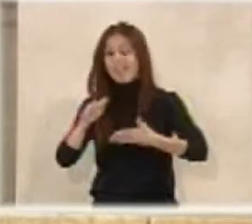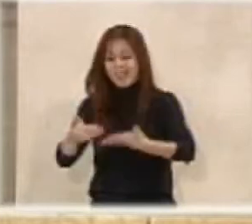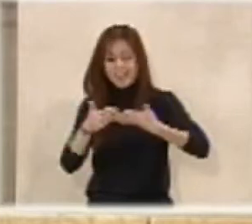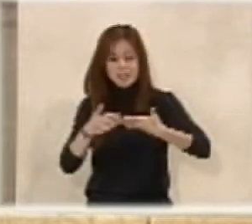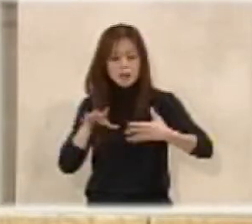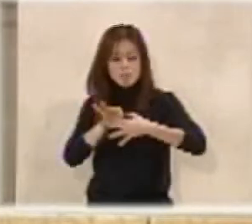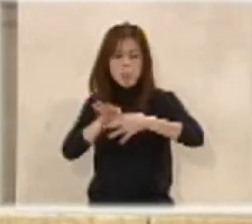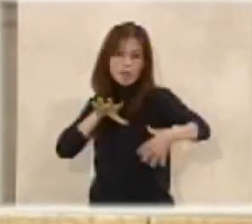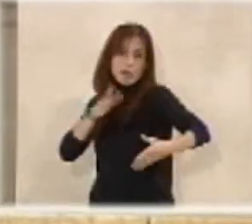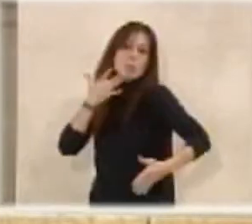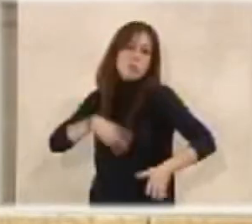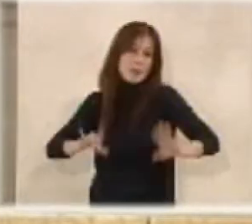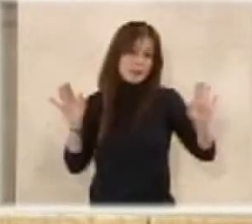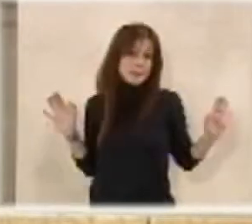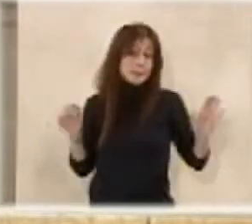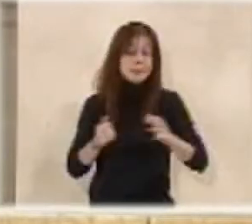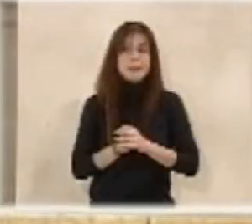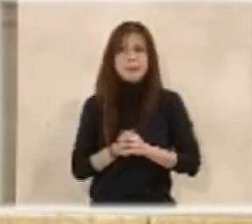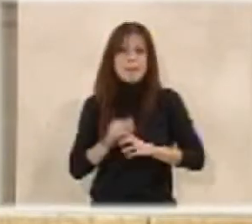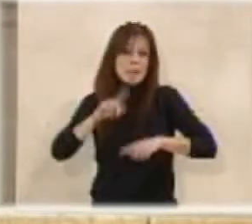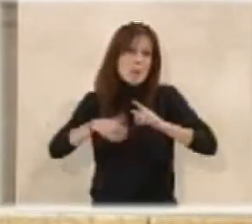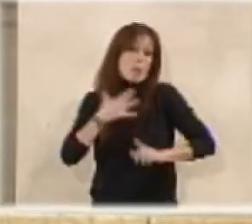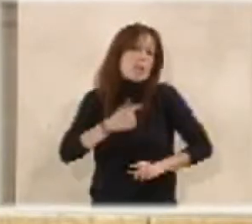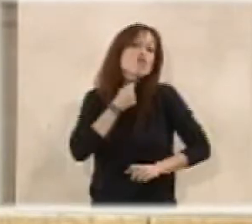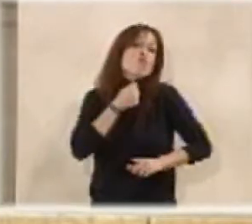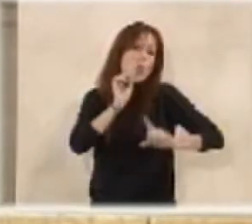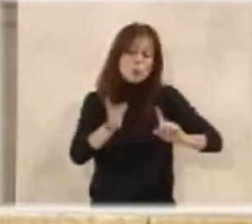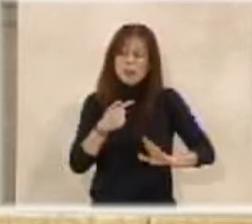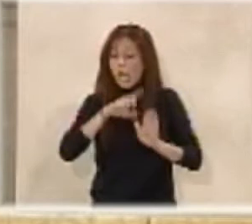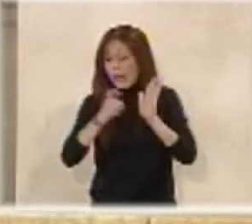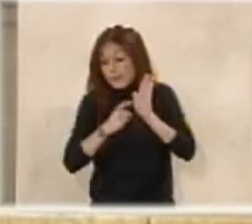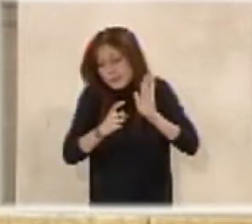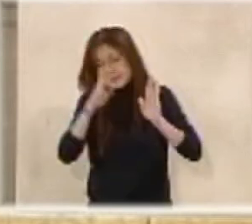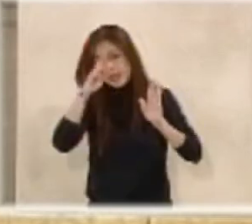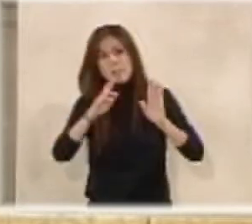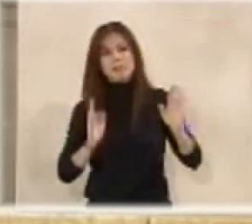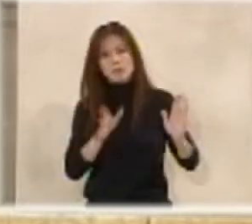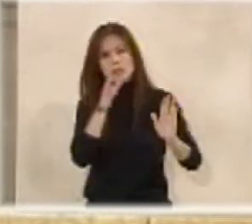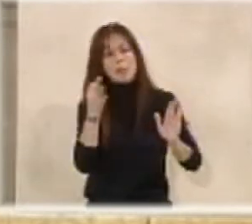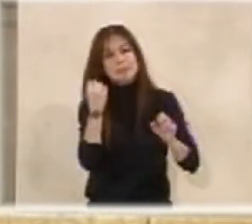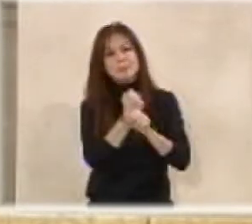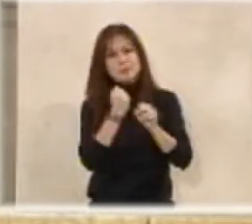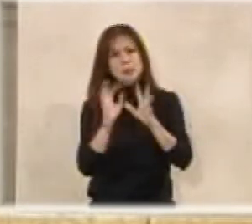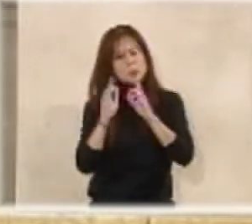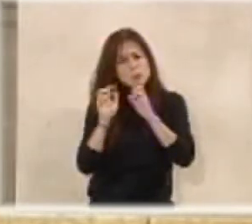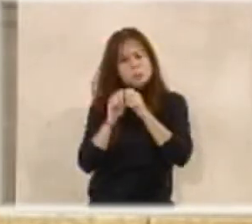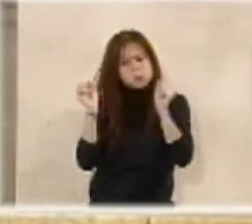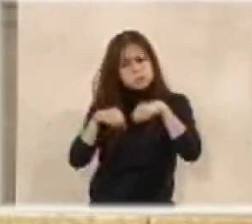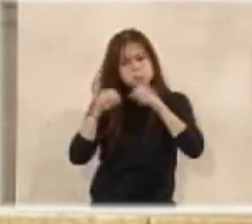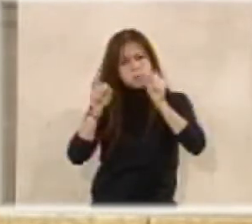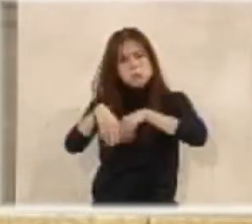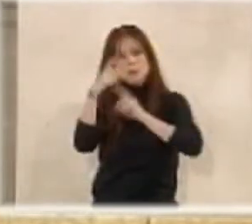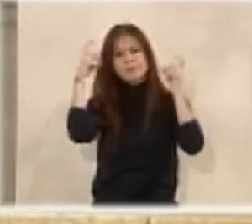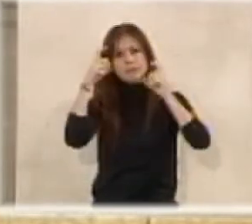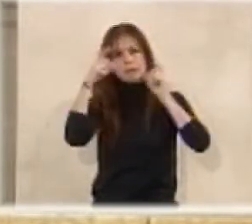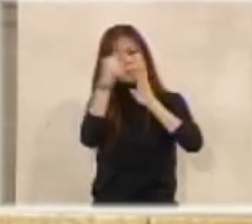uno le gustaría, pero hay que respetarlo, es lo que dice la ley, ¿no? Y por eso hay que trabajar mucho, negociar mucho, intentar encajar